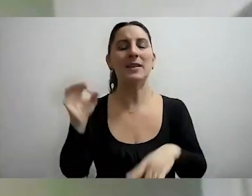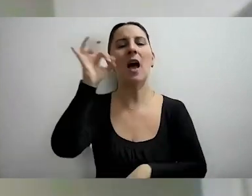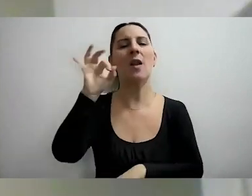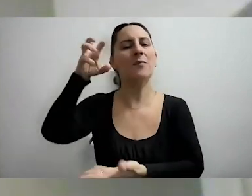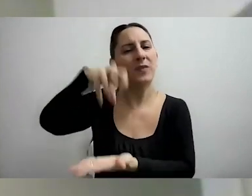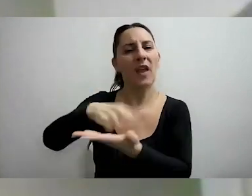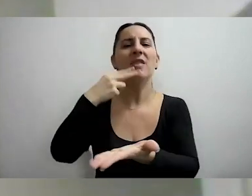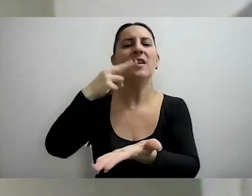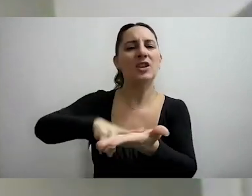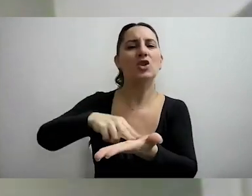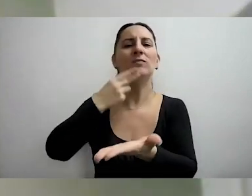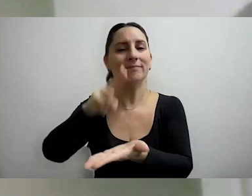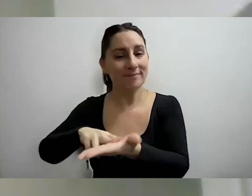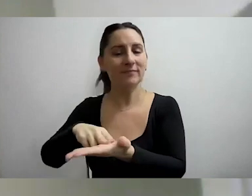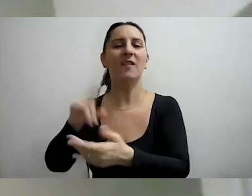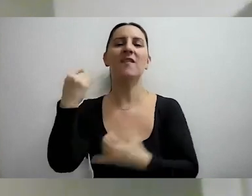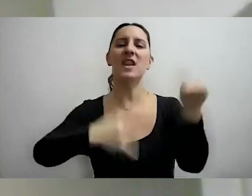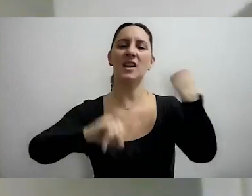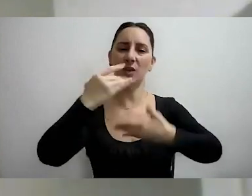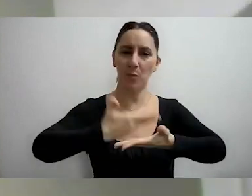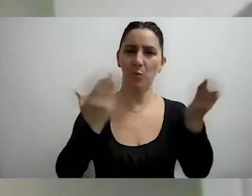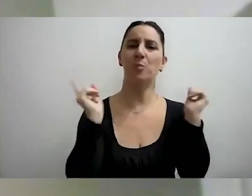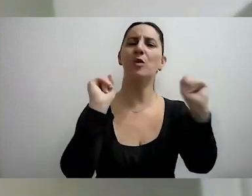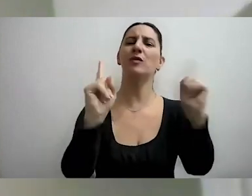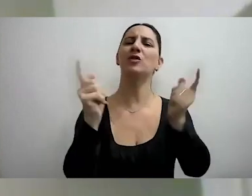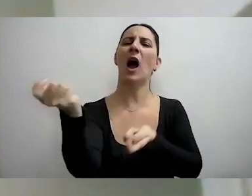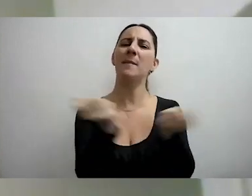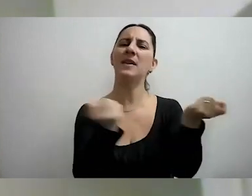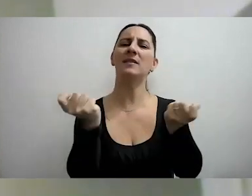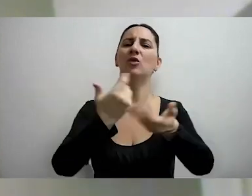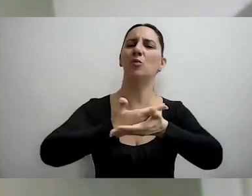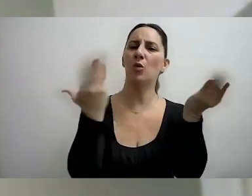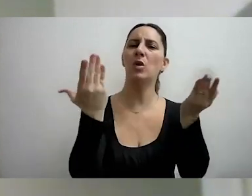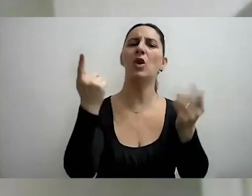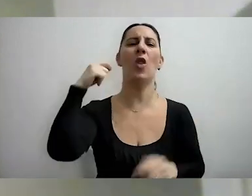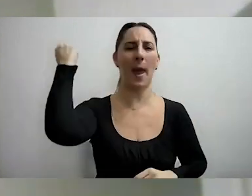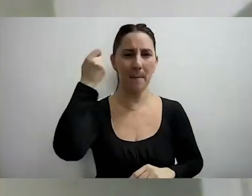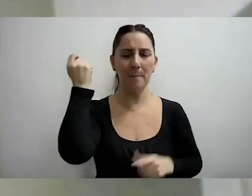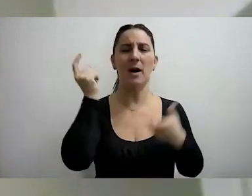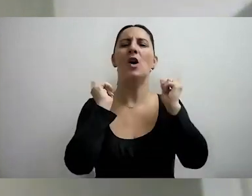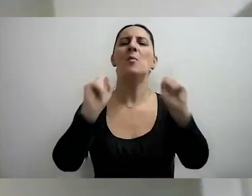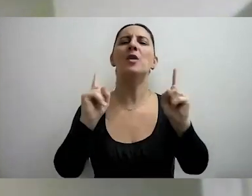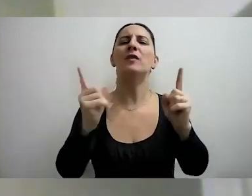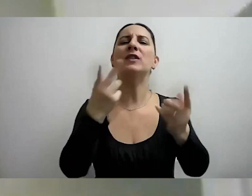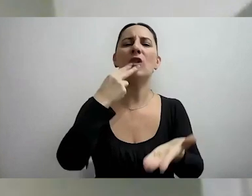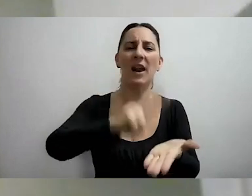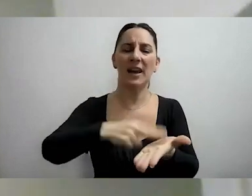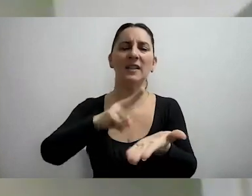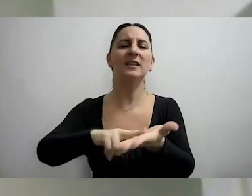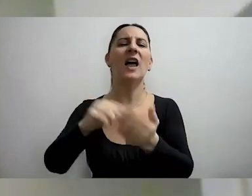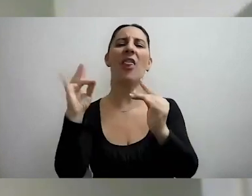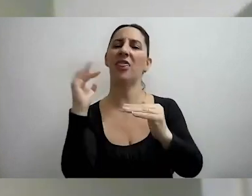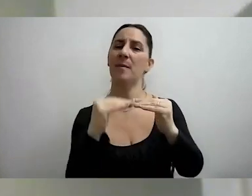Finanzas Públicas, profesora de la especialización en Administración y Control Público de La Pampa, profesora de rentas de la diplomatura en